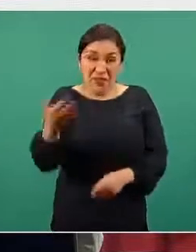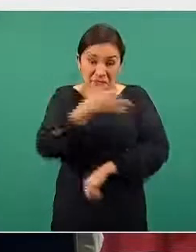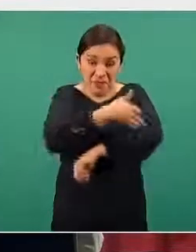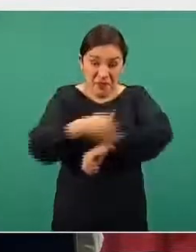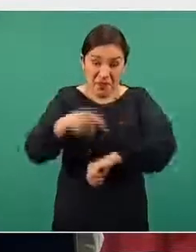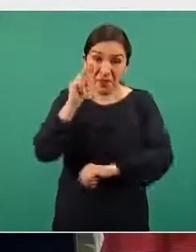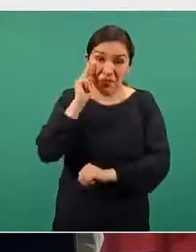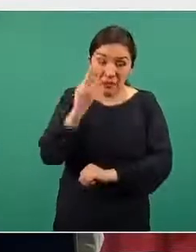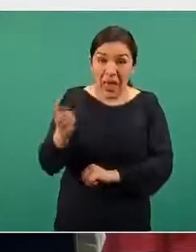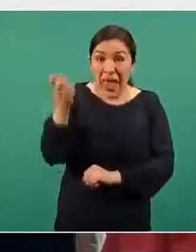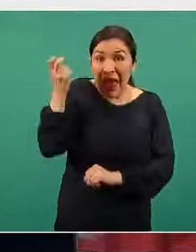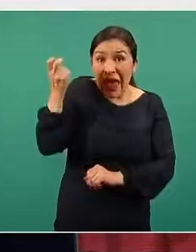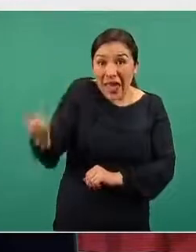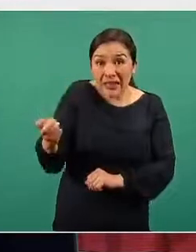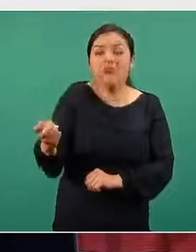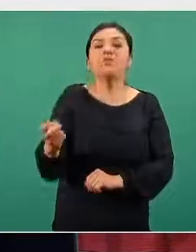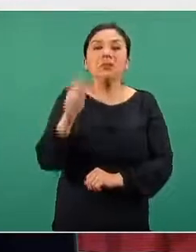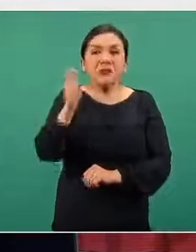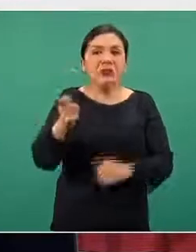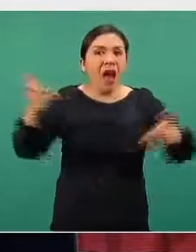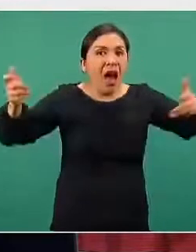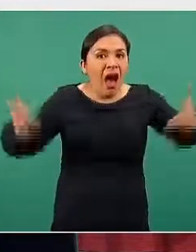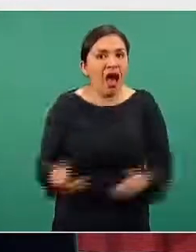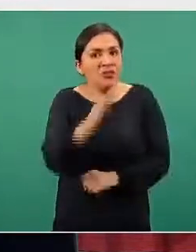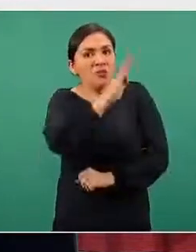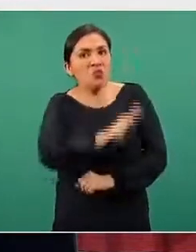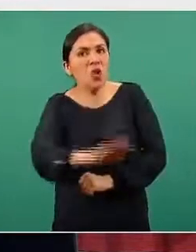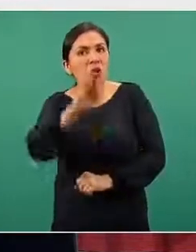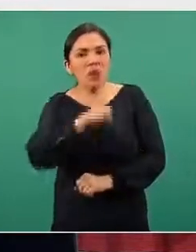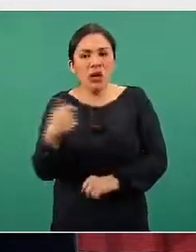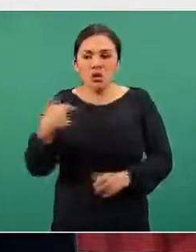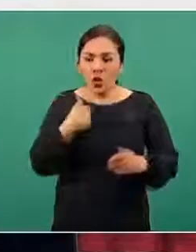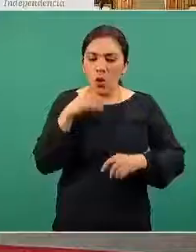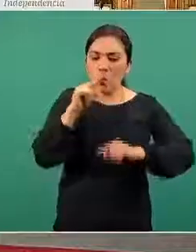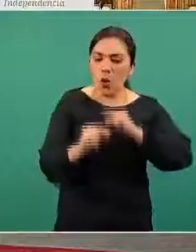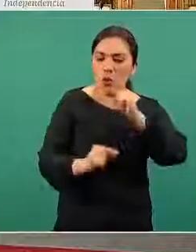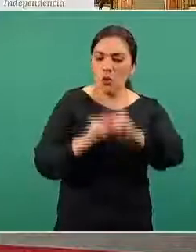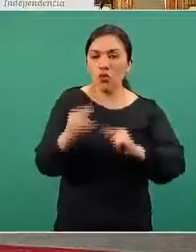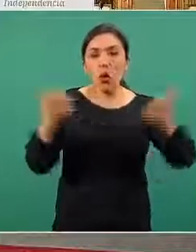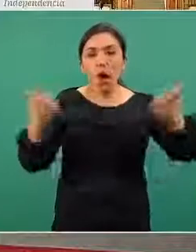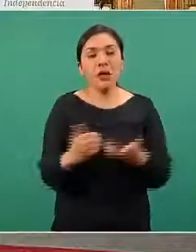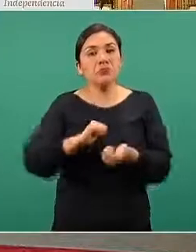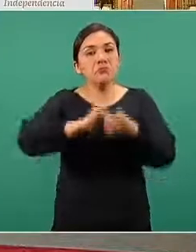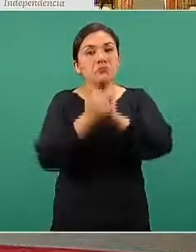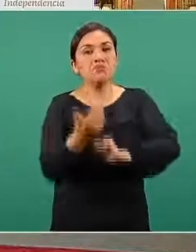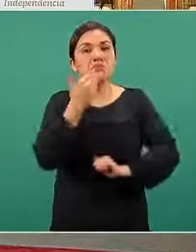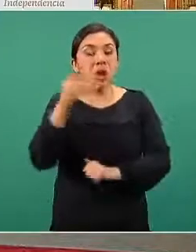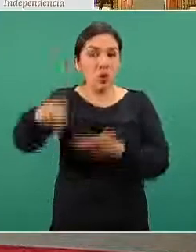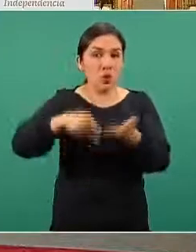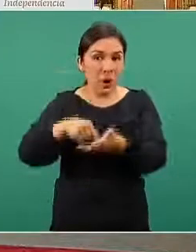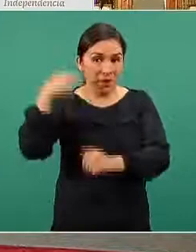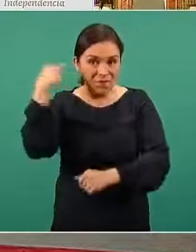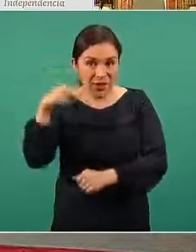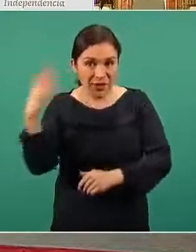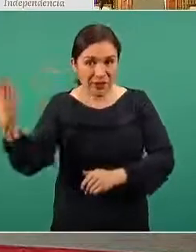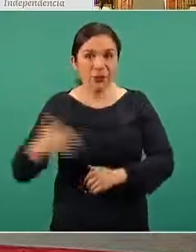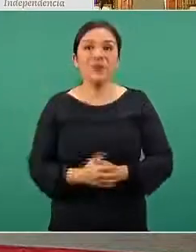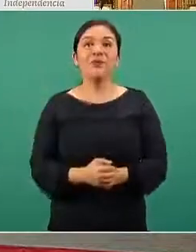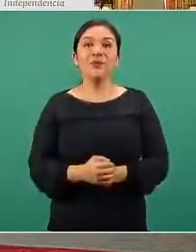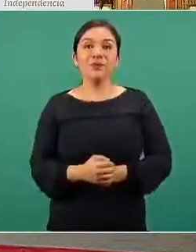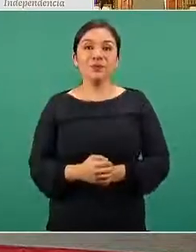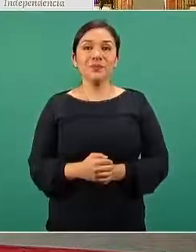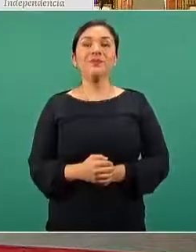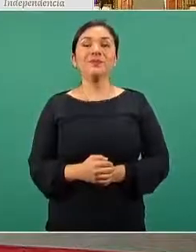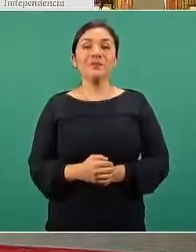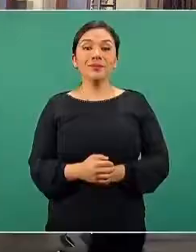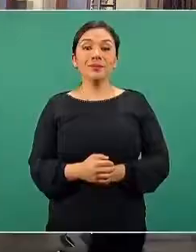mexicana, estos son los logros que fuimos obteniendo en Veracruz. La siguiente, si me regalan un poquito, por favor.